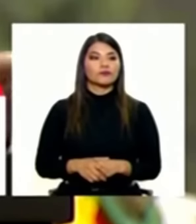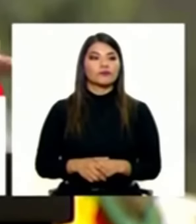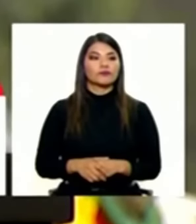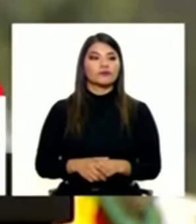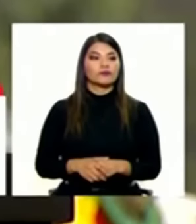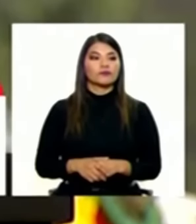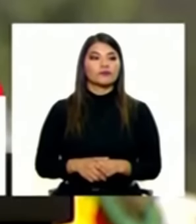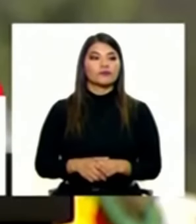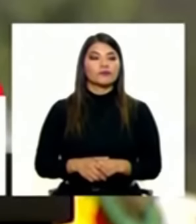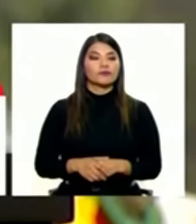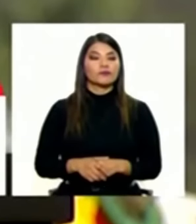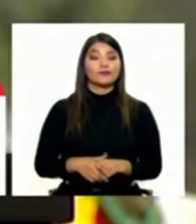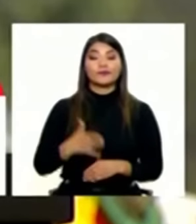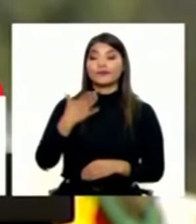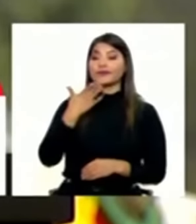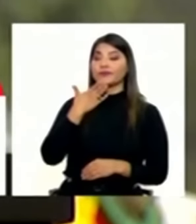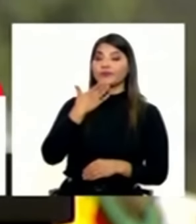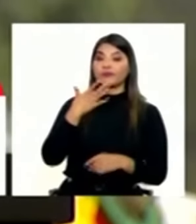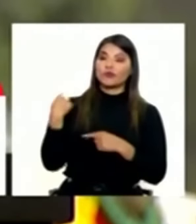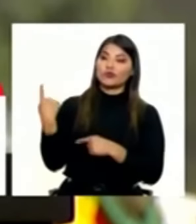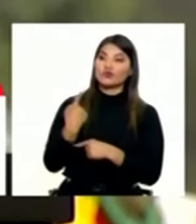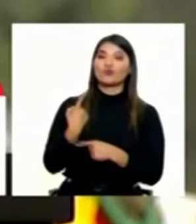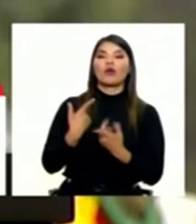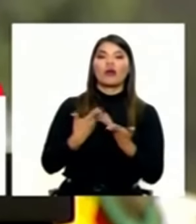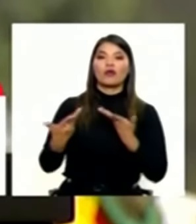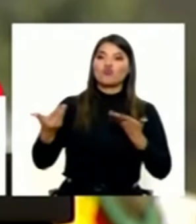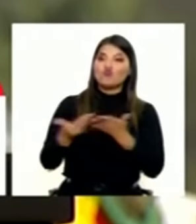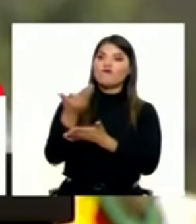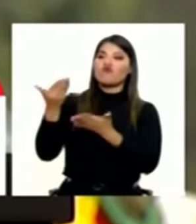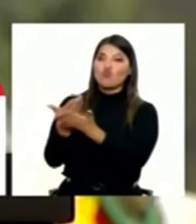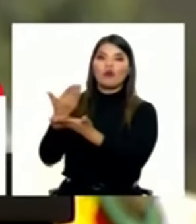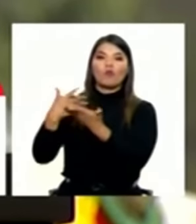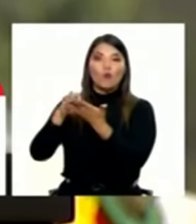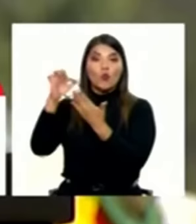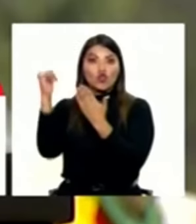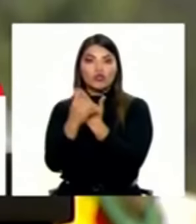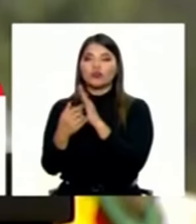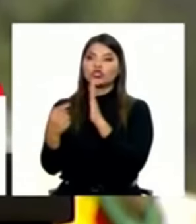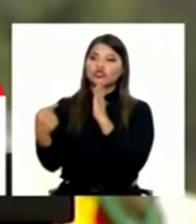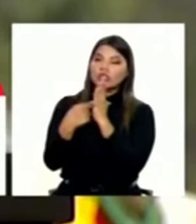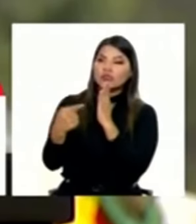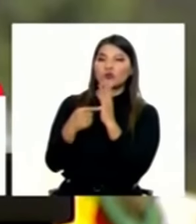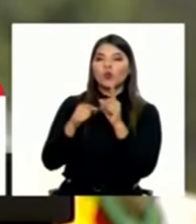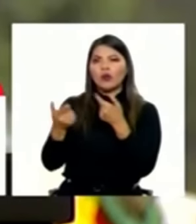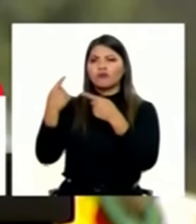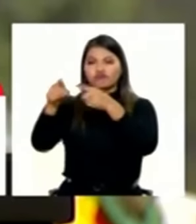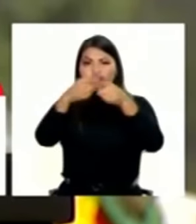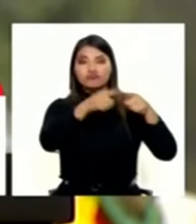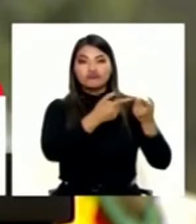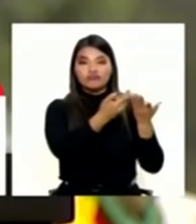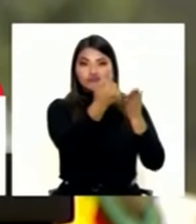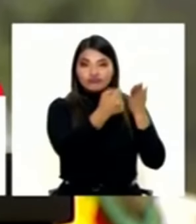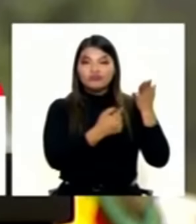Pero ¿quién tendrá a su cargo todos estos nuevos proyectos tecnológicos que acabo de mencionar?